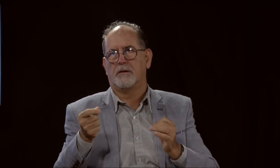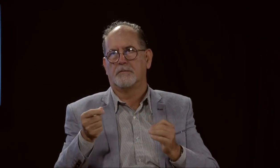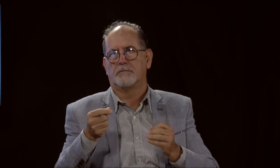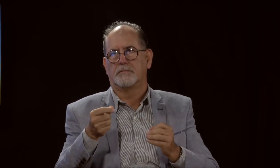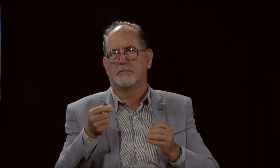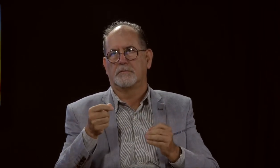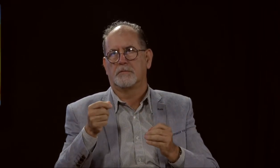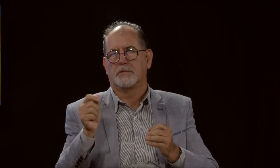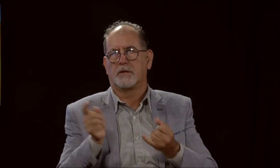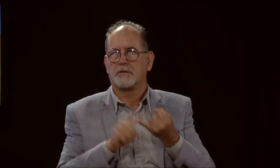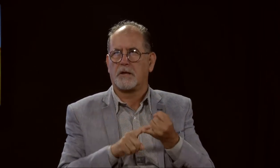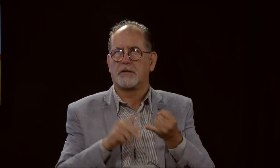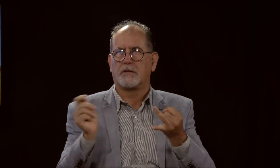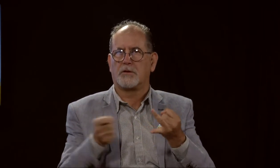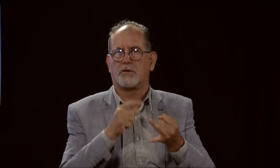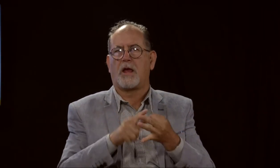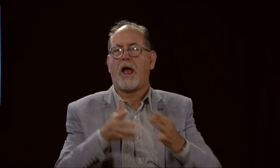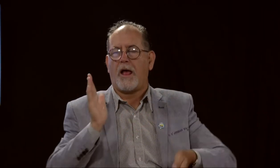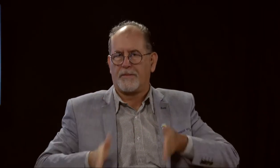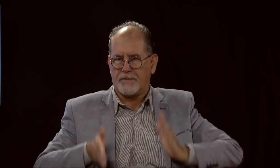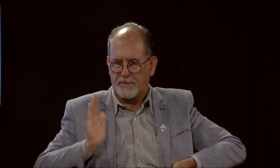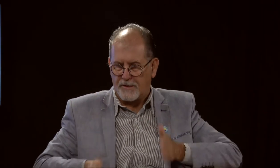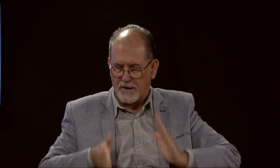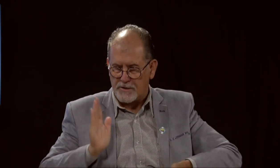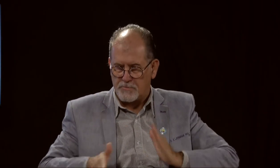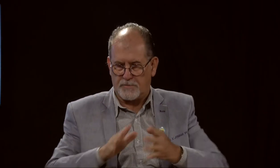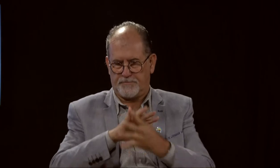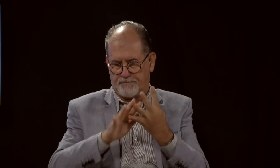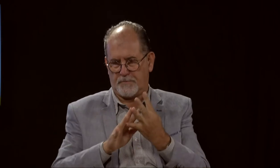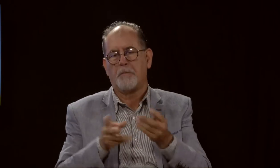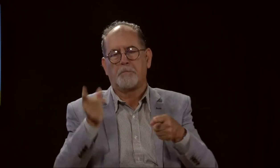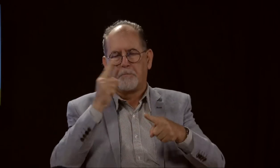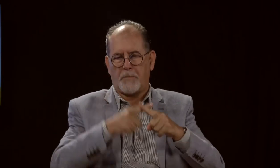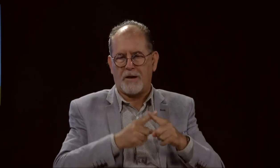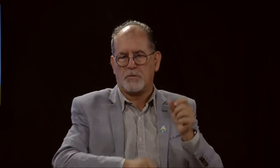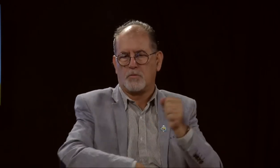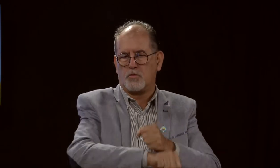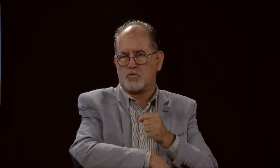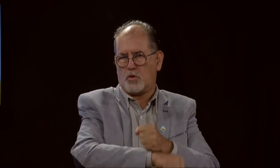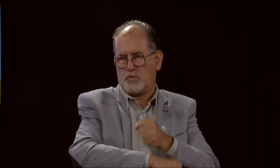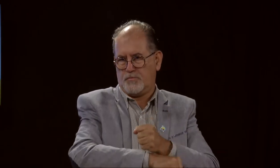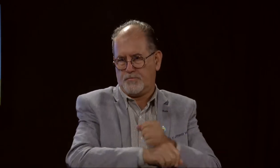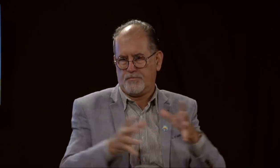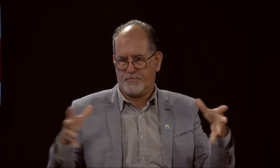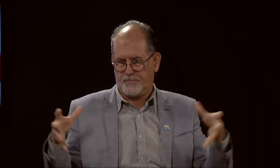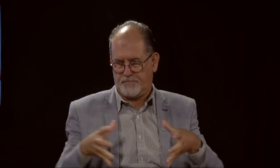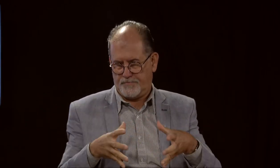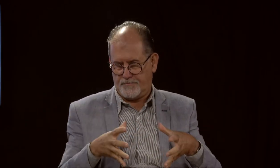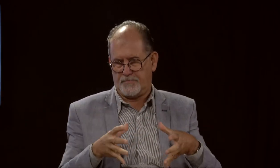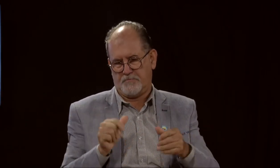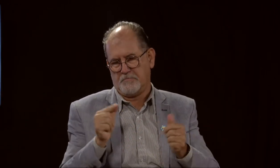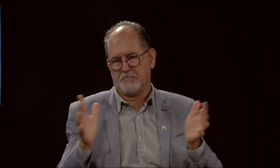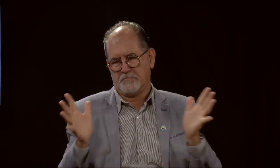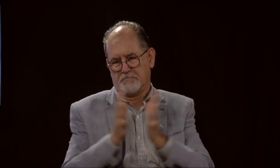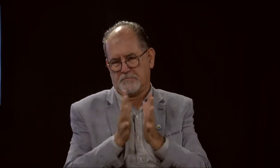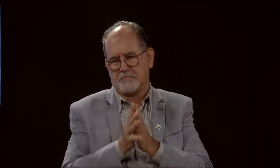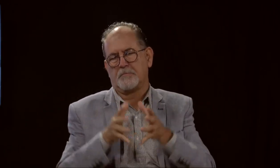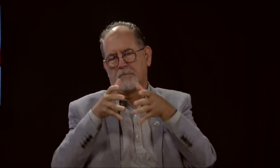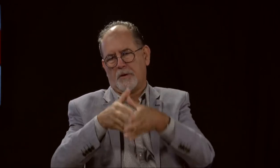atletismo y más fútbol.